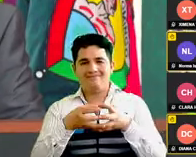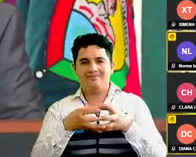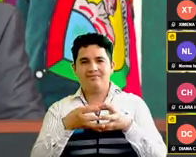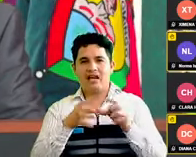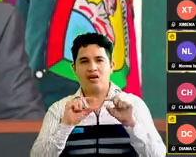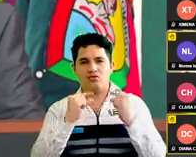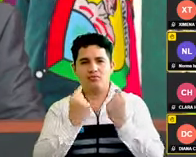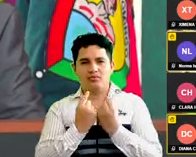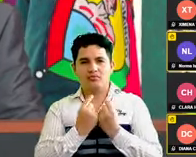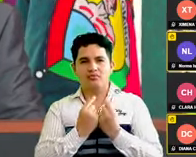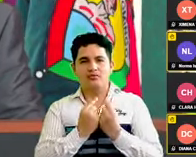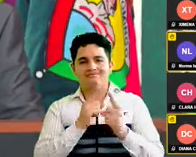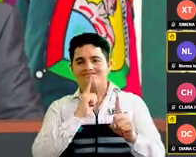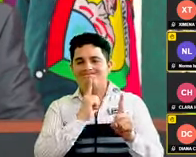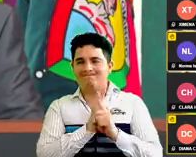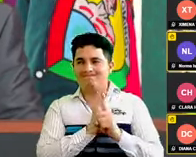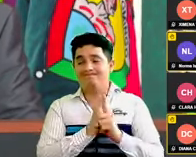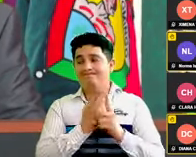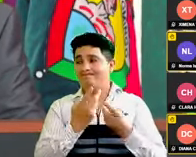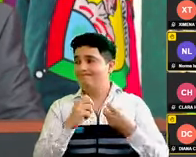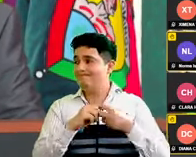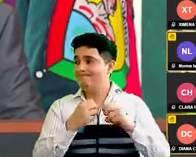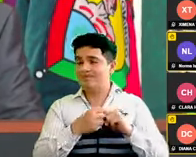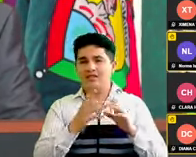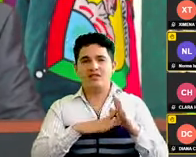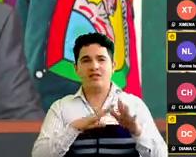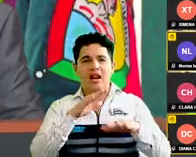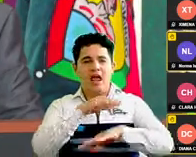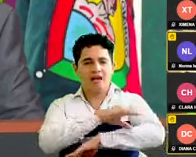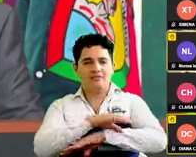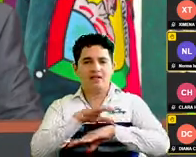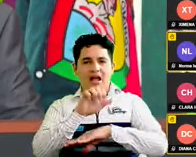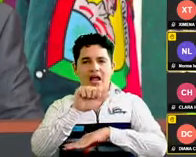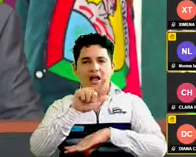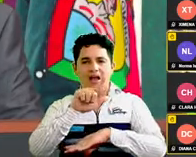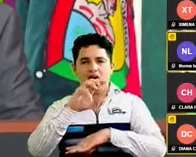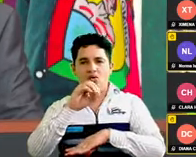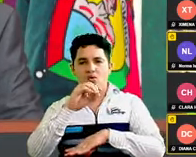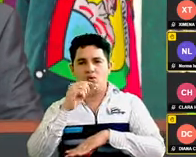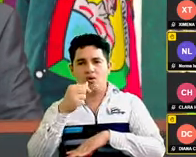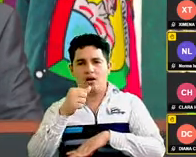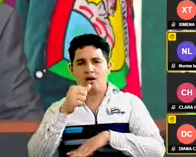Si bien es cierto, las condiciones de la LOA Santo Domingo dificultaron,